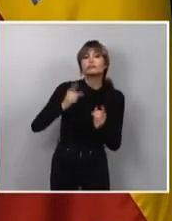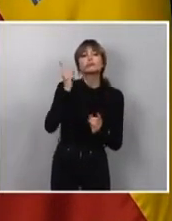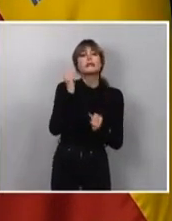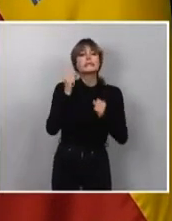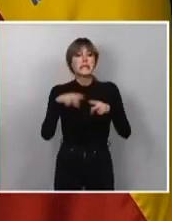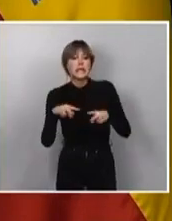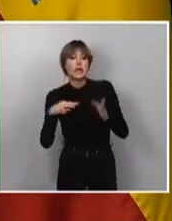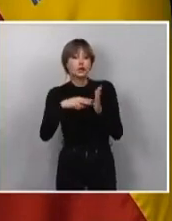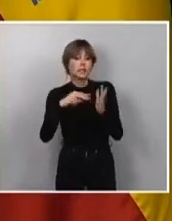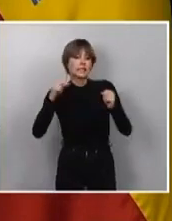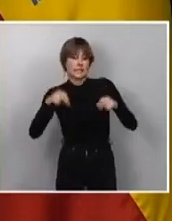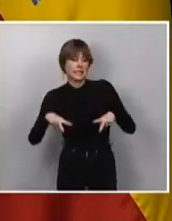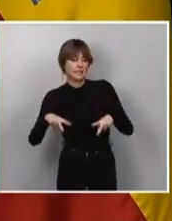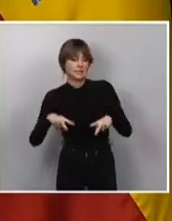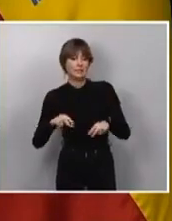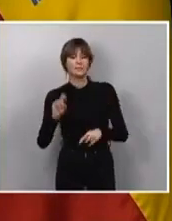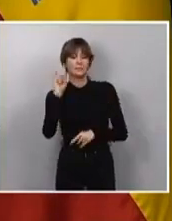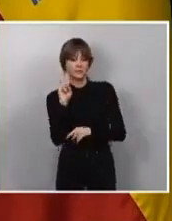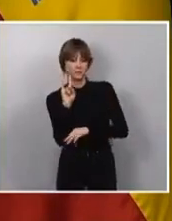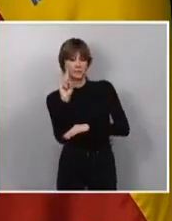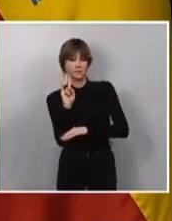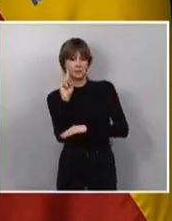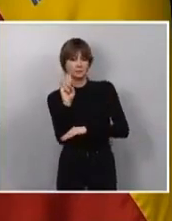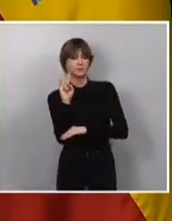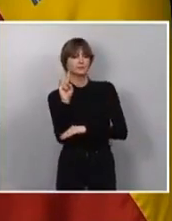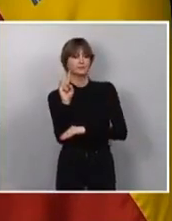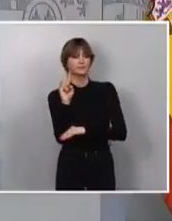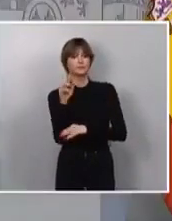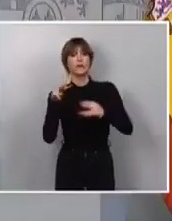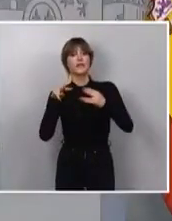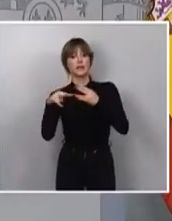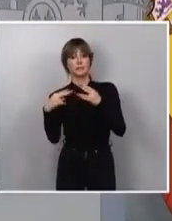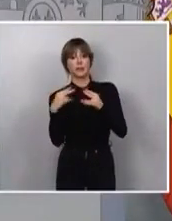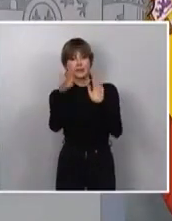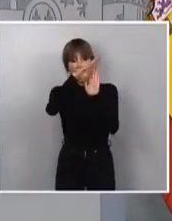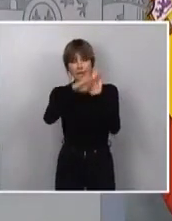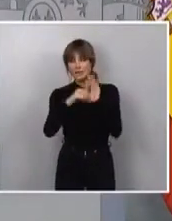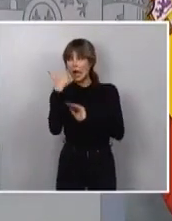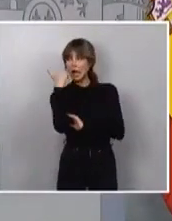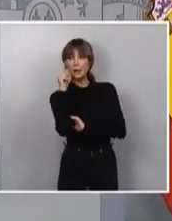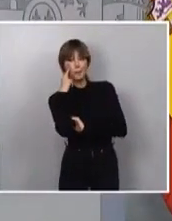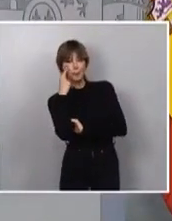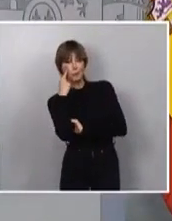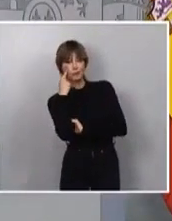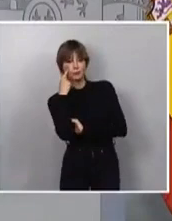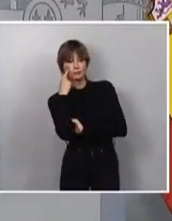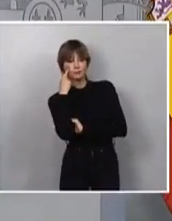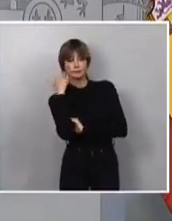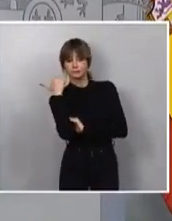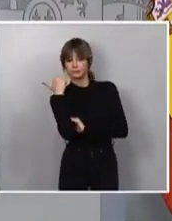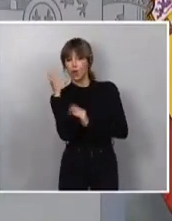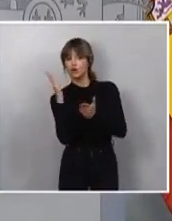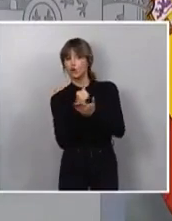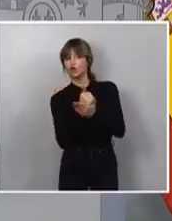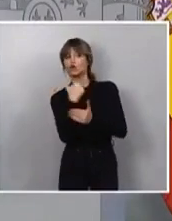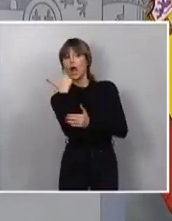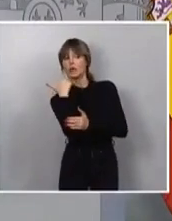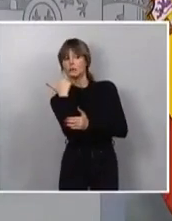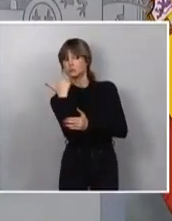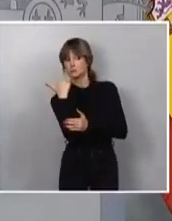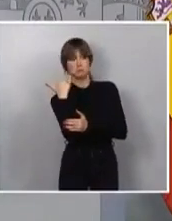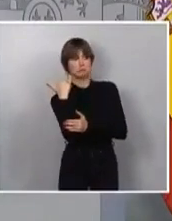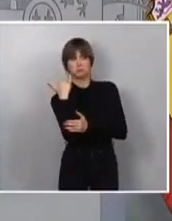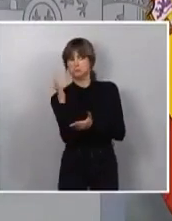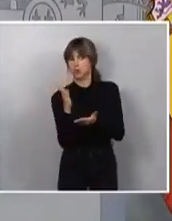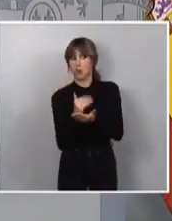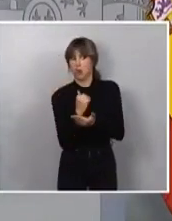bienestar del estado y que tendremos que afrontar y además es un problema que en ese sentido comparten todos los partidos políticos porque